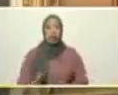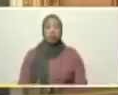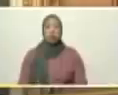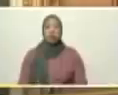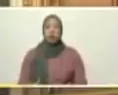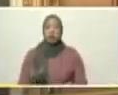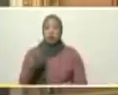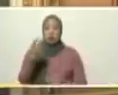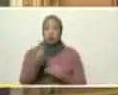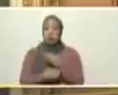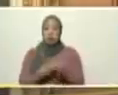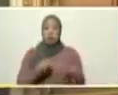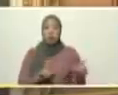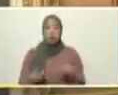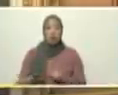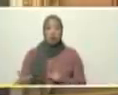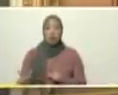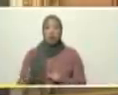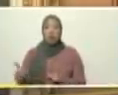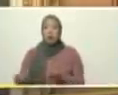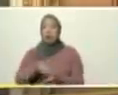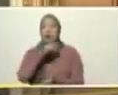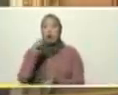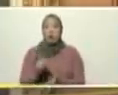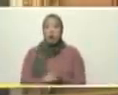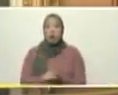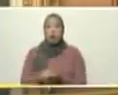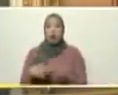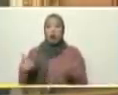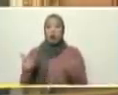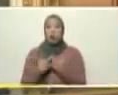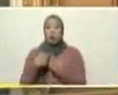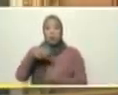porque pareciera ya concretarse el golpe de Estado